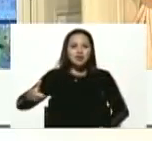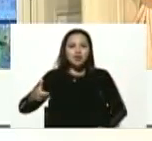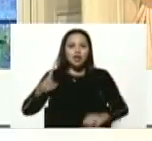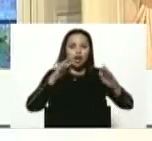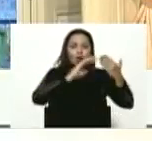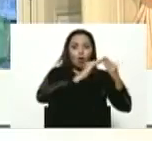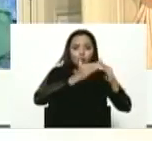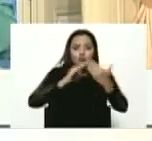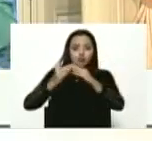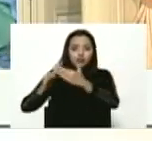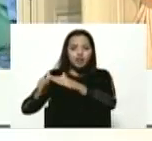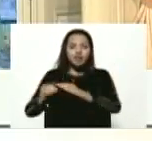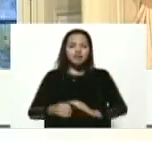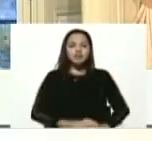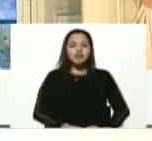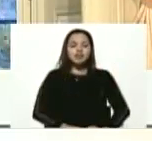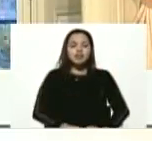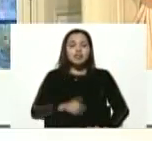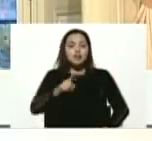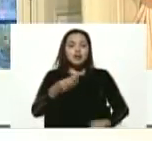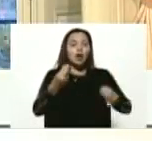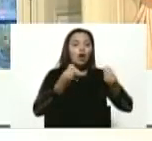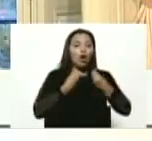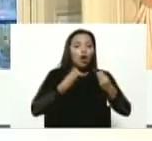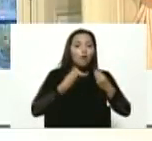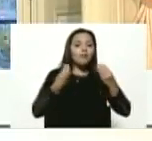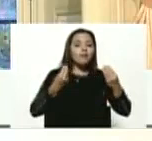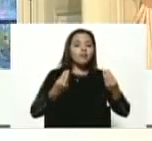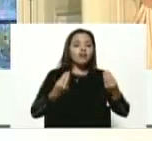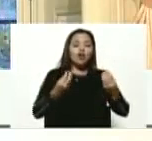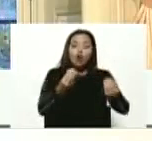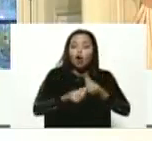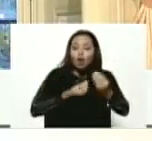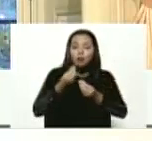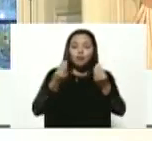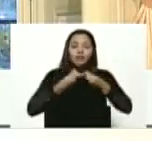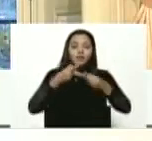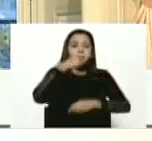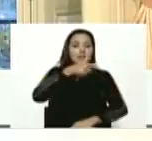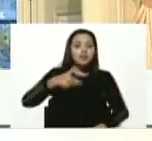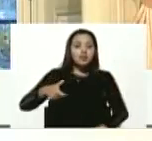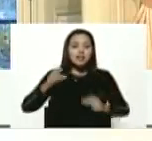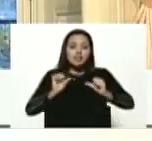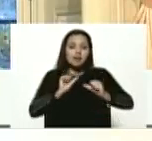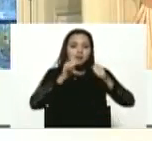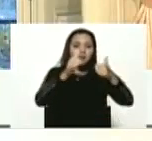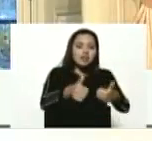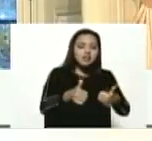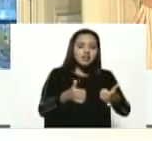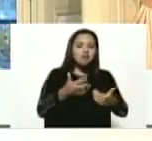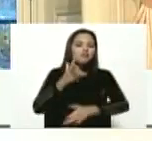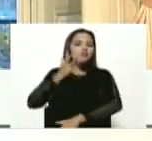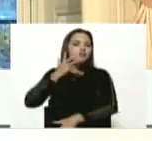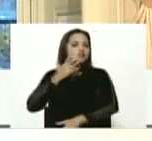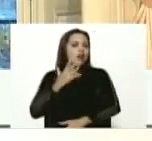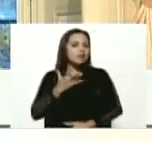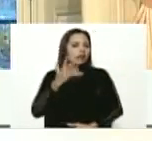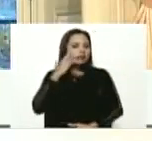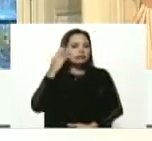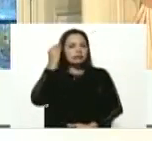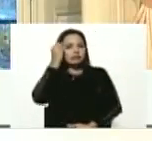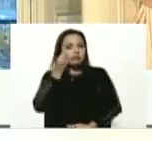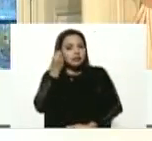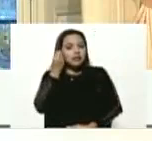comunidad, sino cómo vive. Y si la persona comienza a ocuparse, Gracie, en